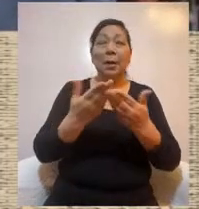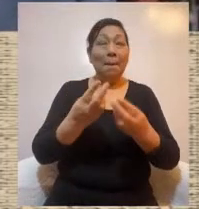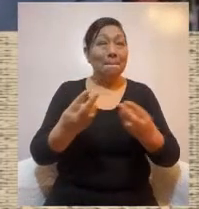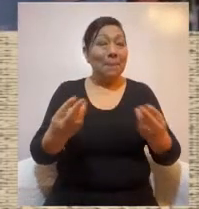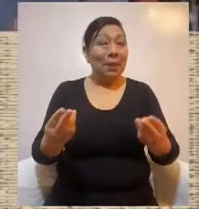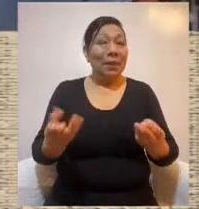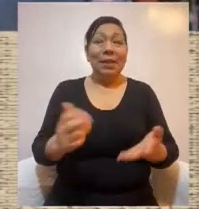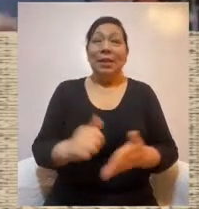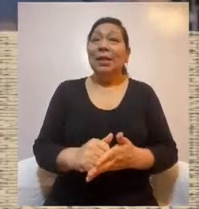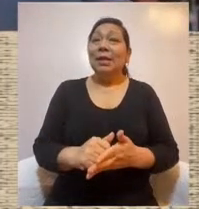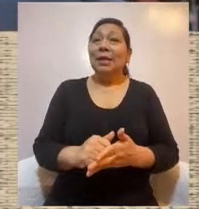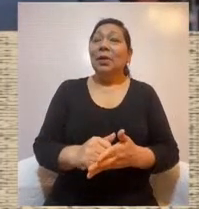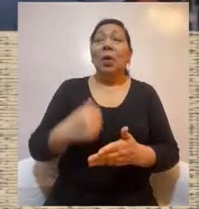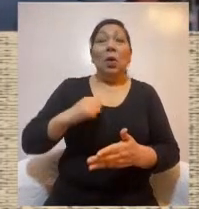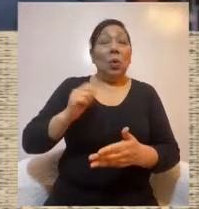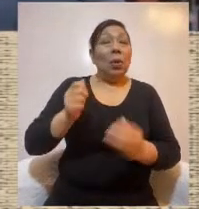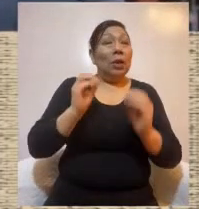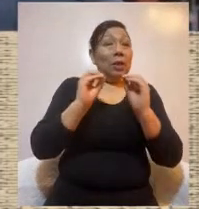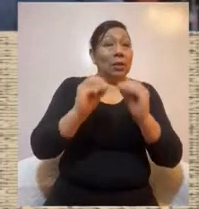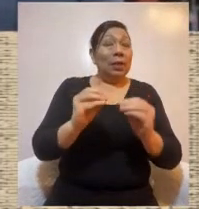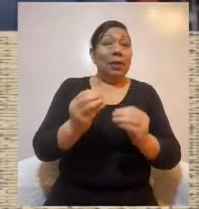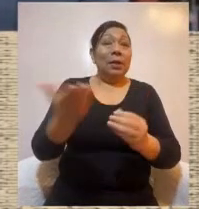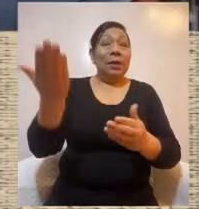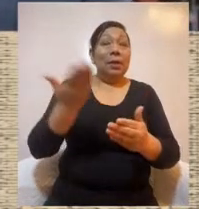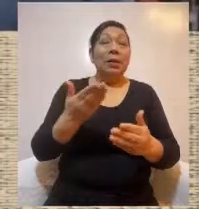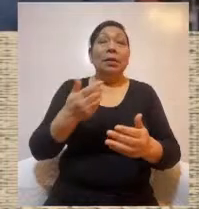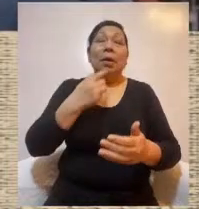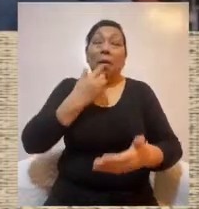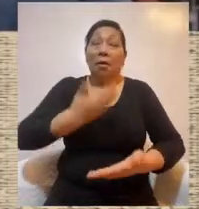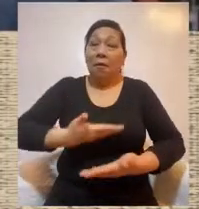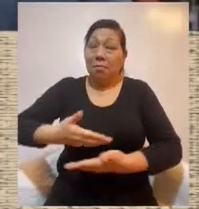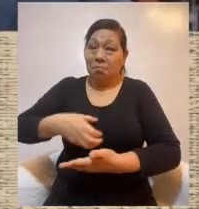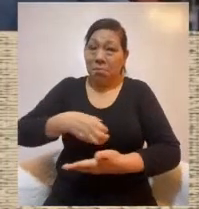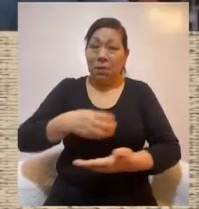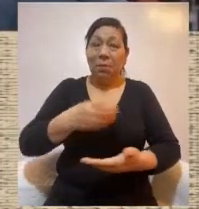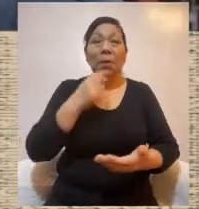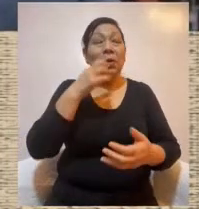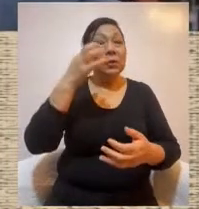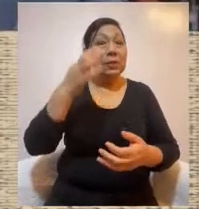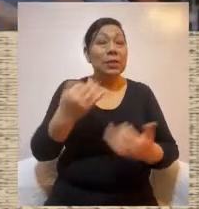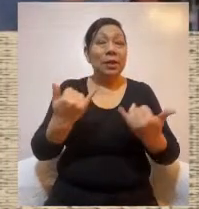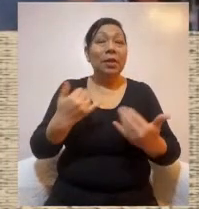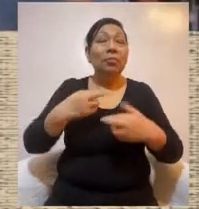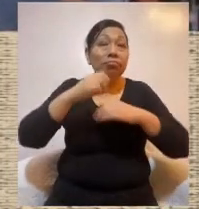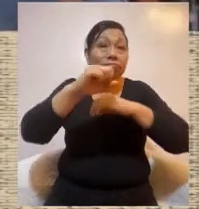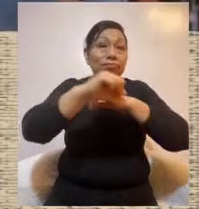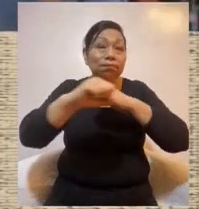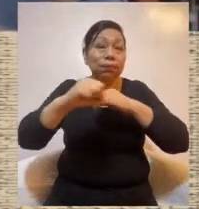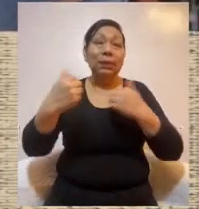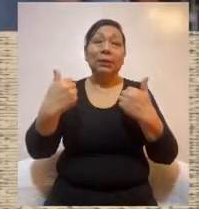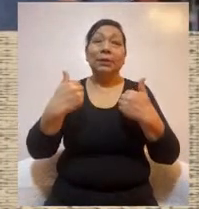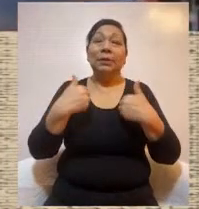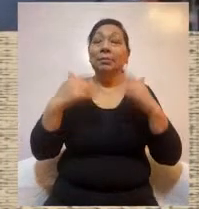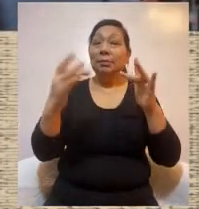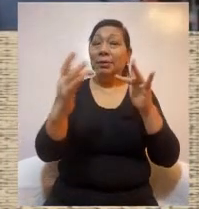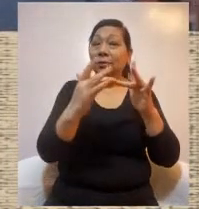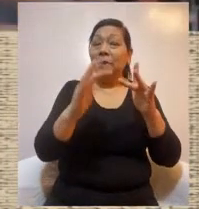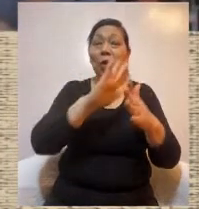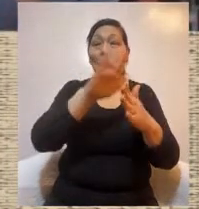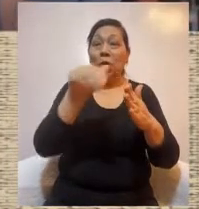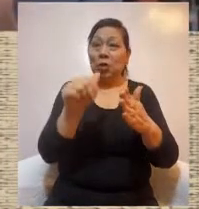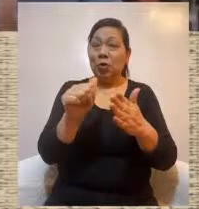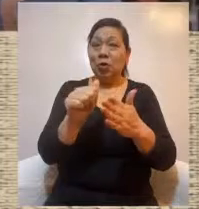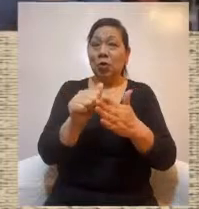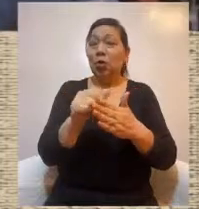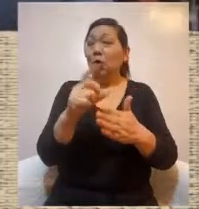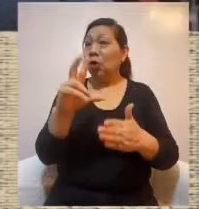sustracción de la materia porque finalmente a la jueza se le otorgó el periodo de lactancia, lo cierto es de que este pronunciamiento tiene impacto en